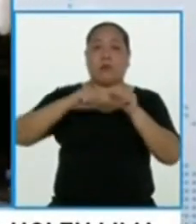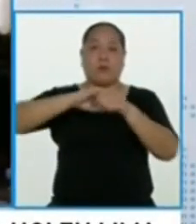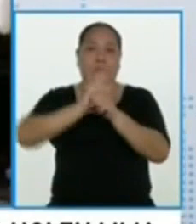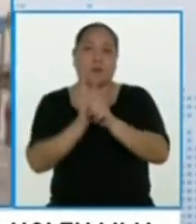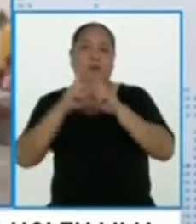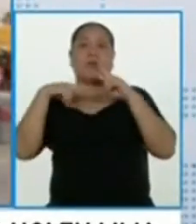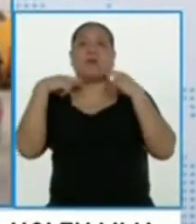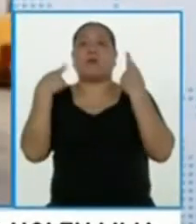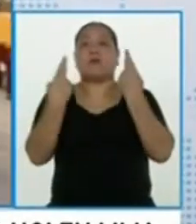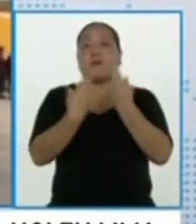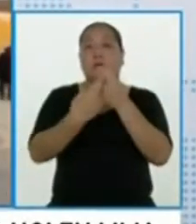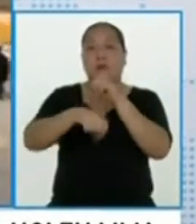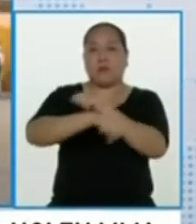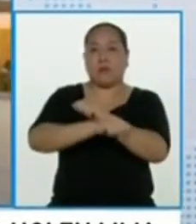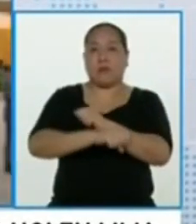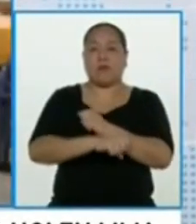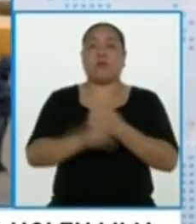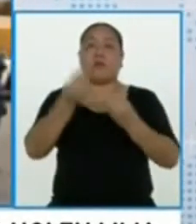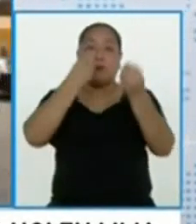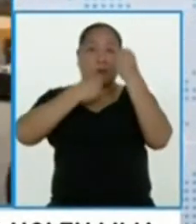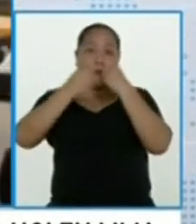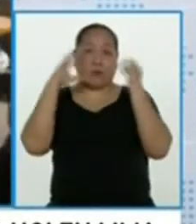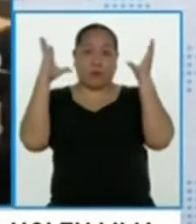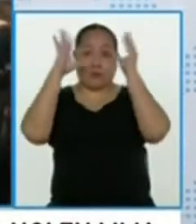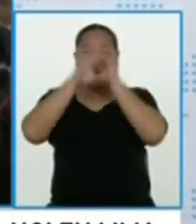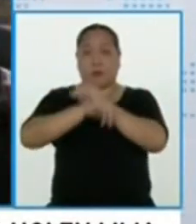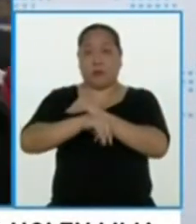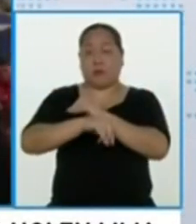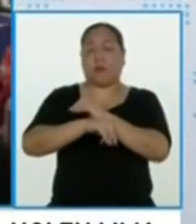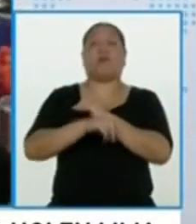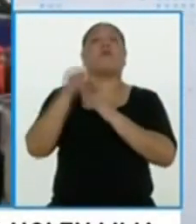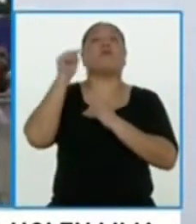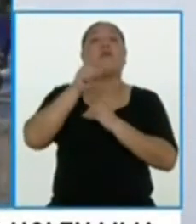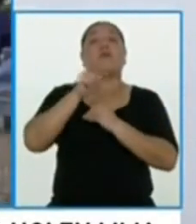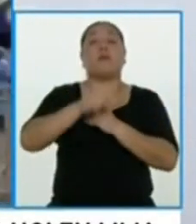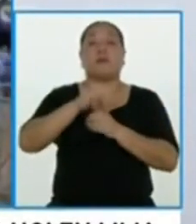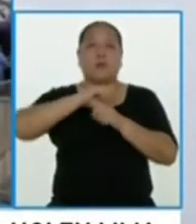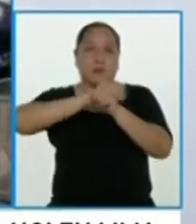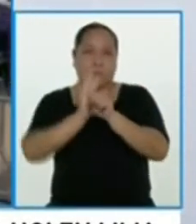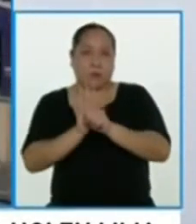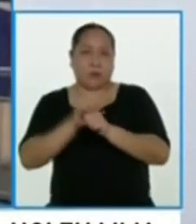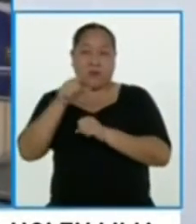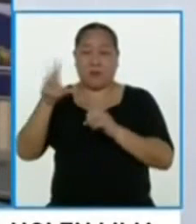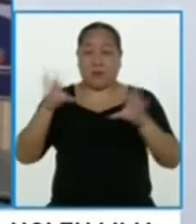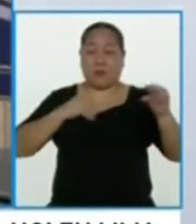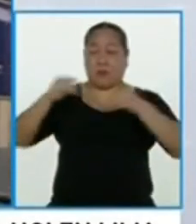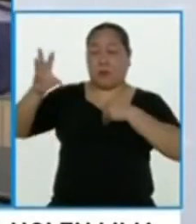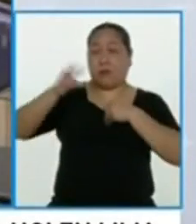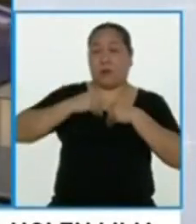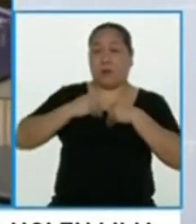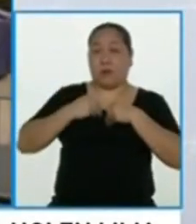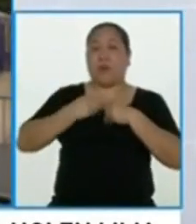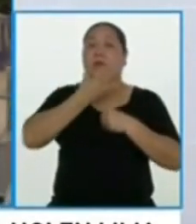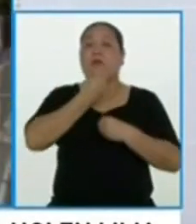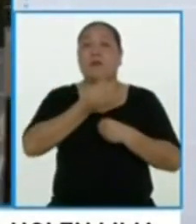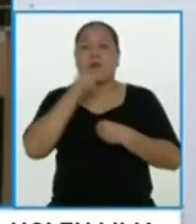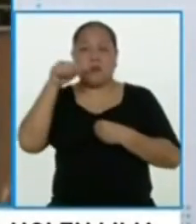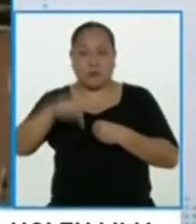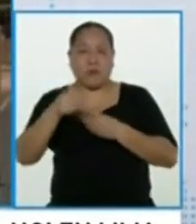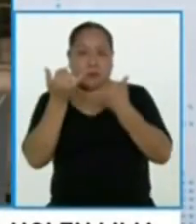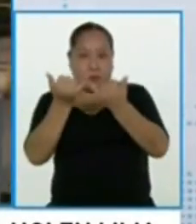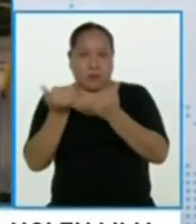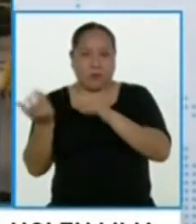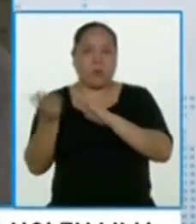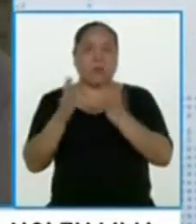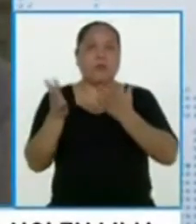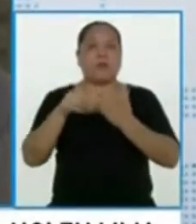COVID, las cenas COVID, o sea, toda esa cantidad enorme de gente que se contagió en diciembre es la que está muriendo ahora en enero. Ahora, doctor, las cifras.